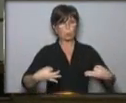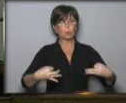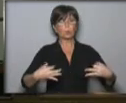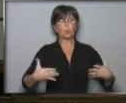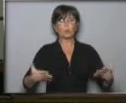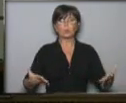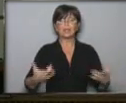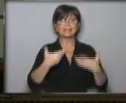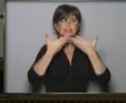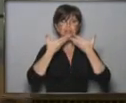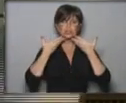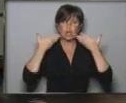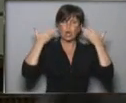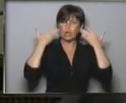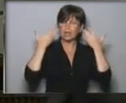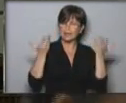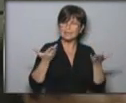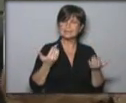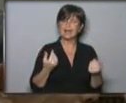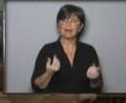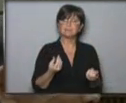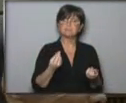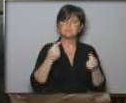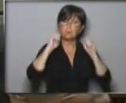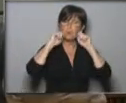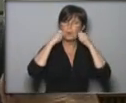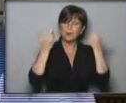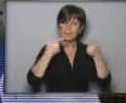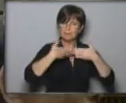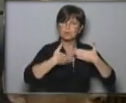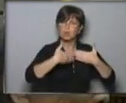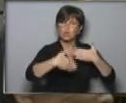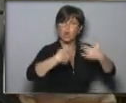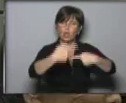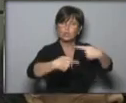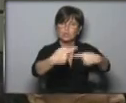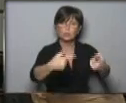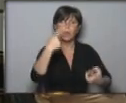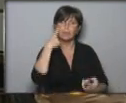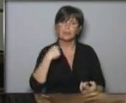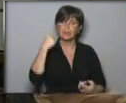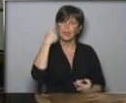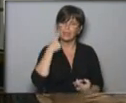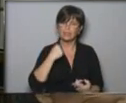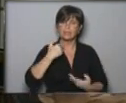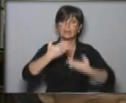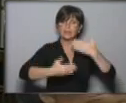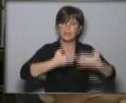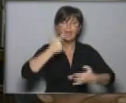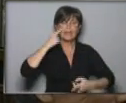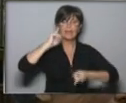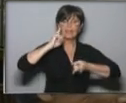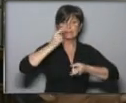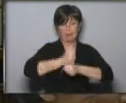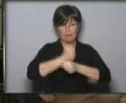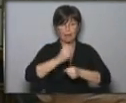y con una sonrisa afable que sigue manteniendo estos días mientras va tomando sus primeras